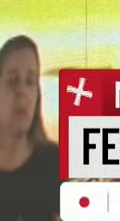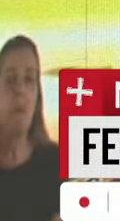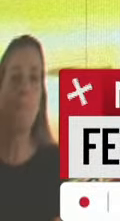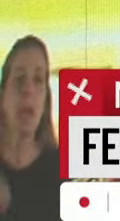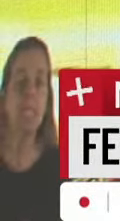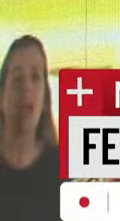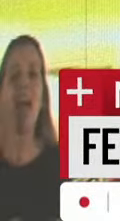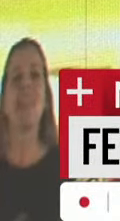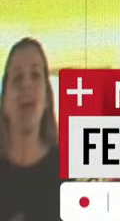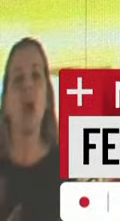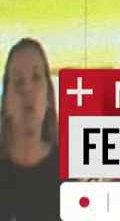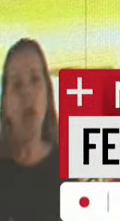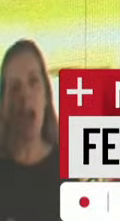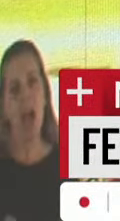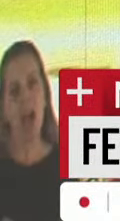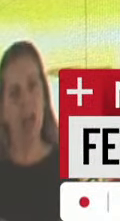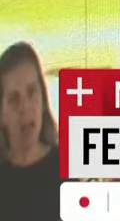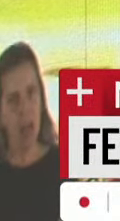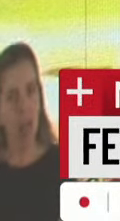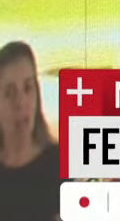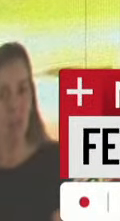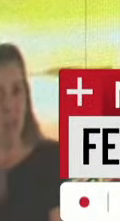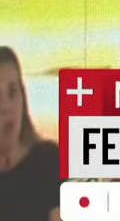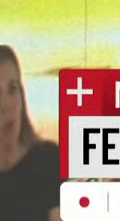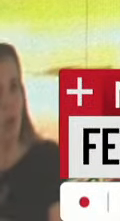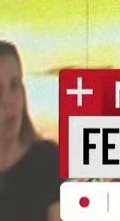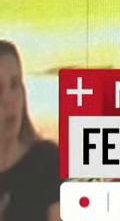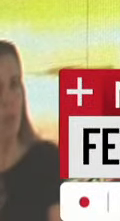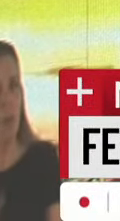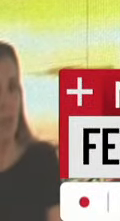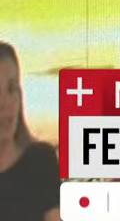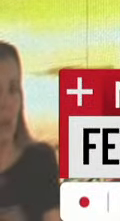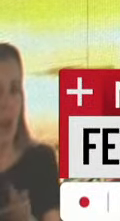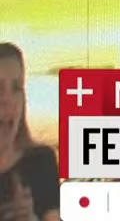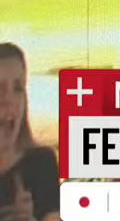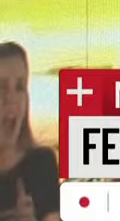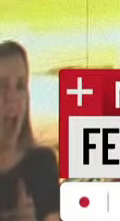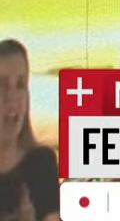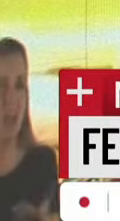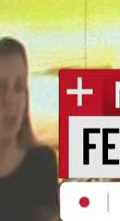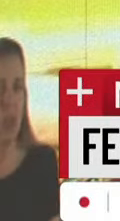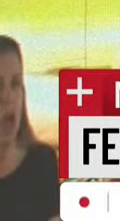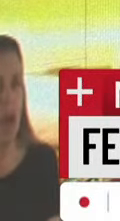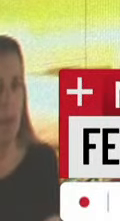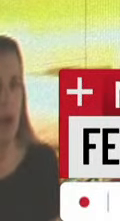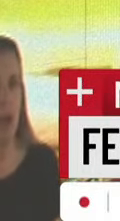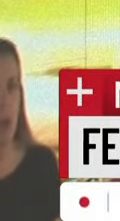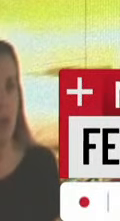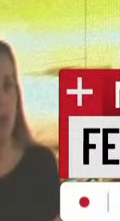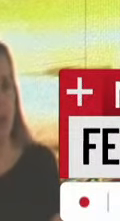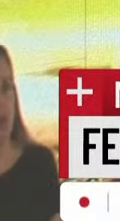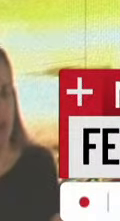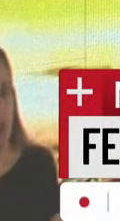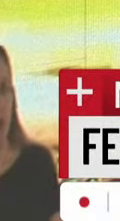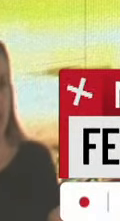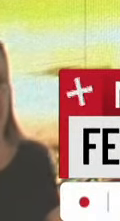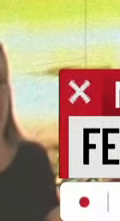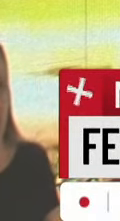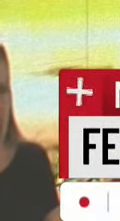escribano debería asomarse, es decir... Y Alberto, que sabe de lo que habla, porque además, sumale a eso, profesor de Derecho Penal.